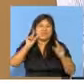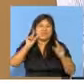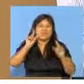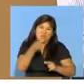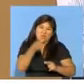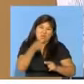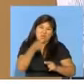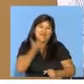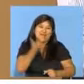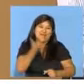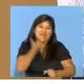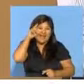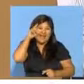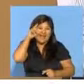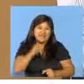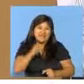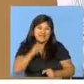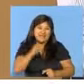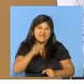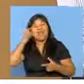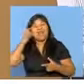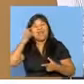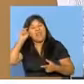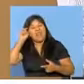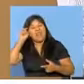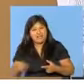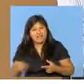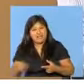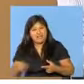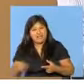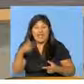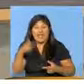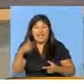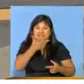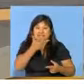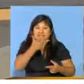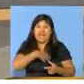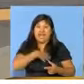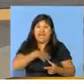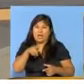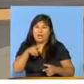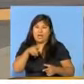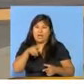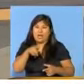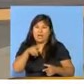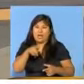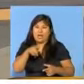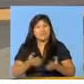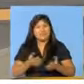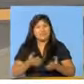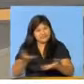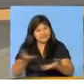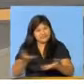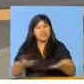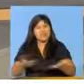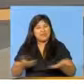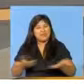junto a tres alumnos que han hecho un proyecto realmente que vale la pena compartir y conocer